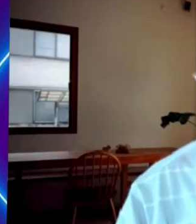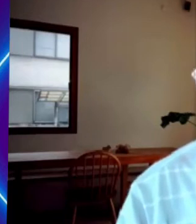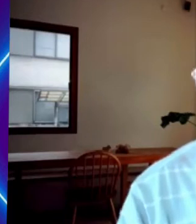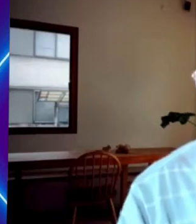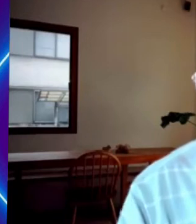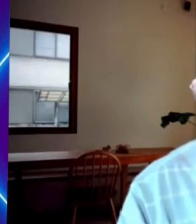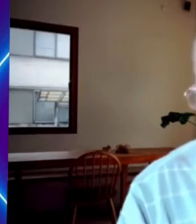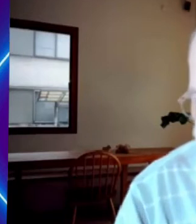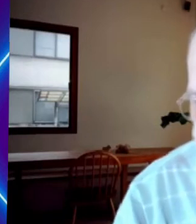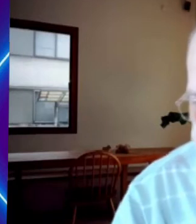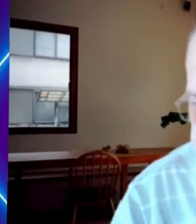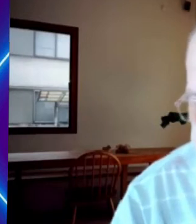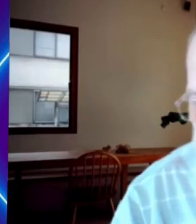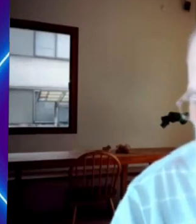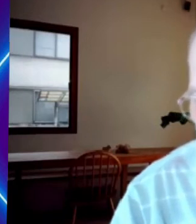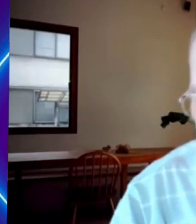¿Existe alguna duda